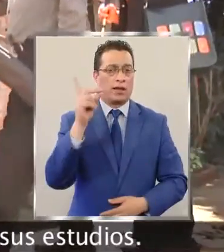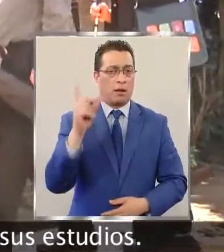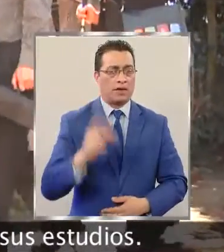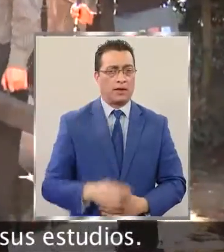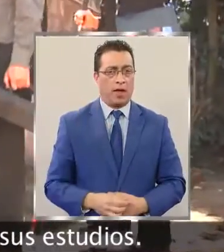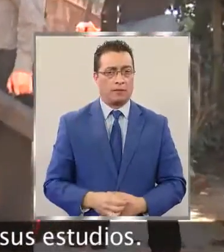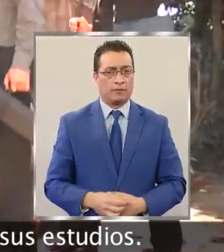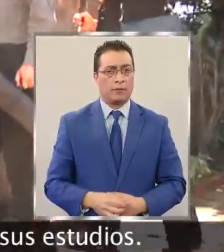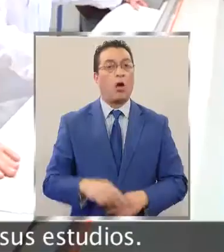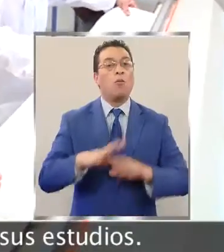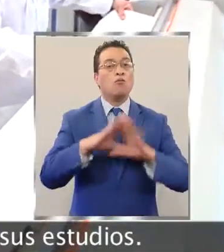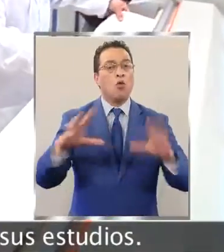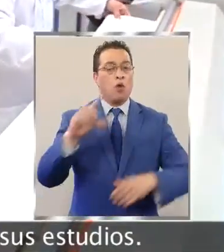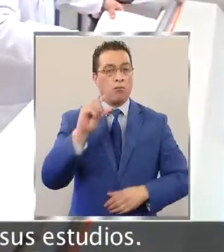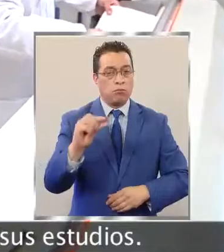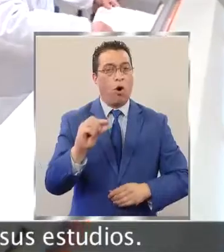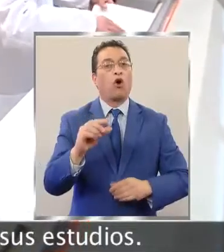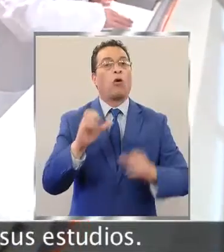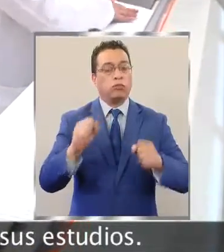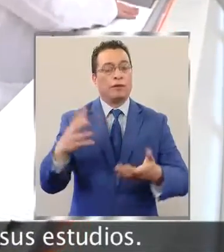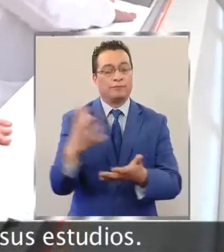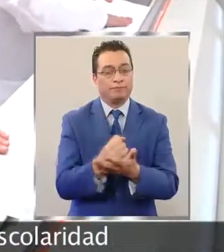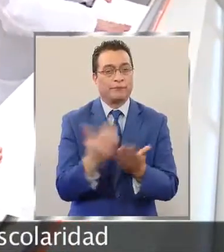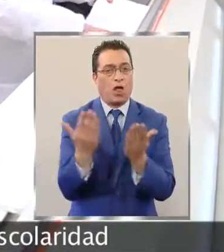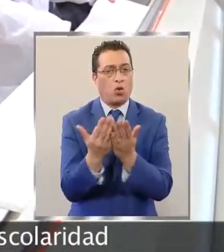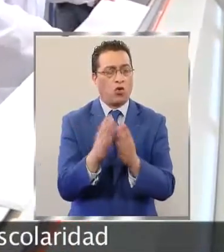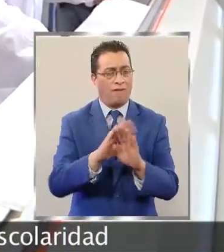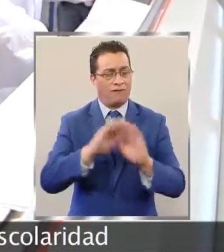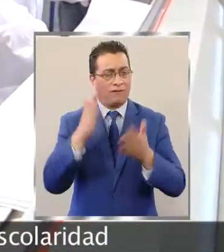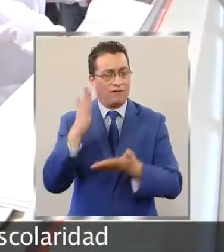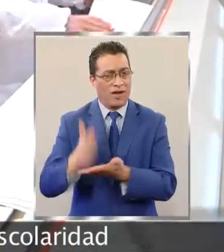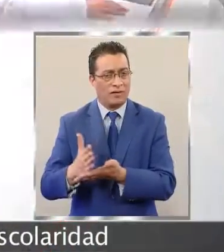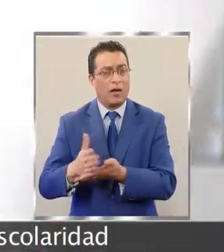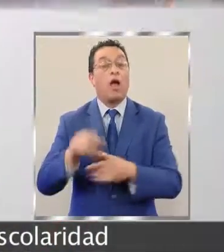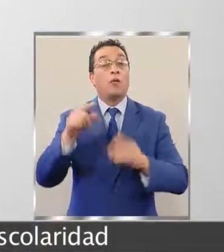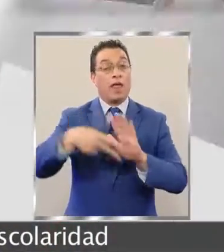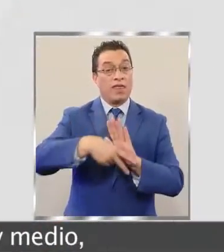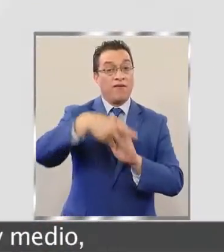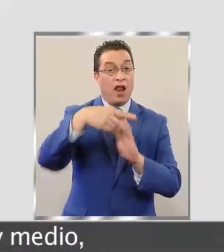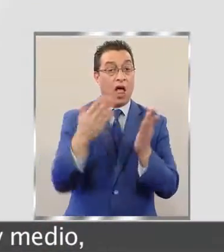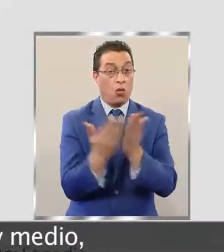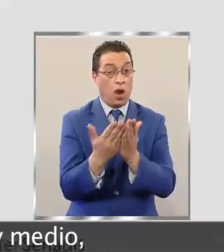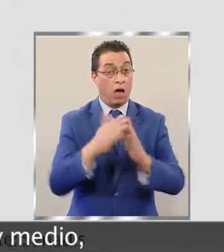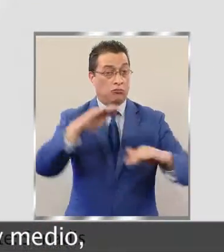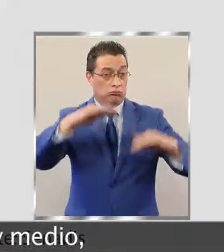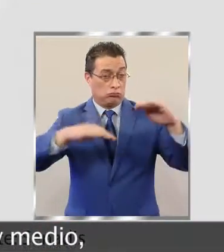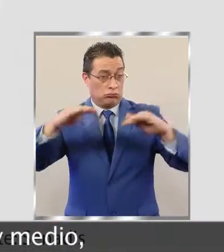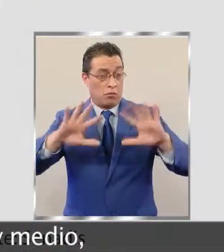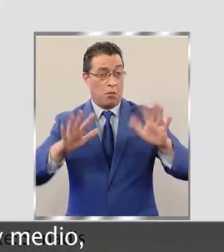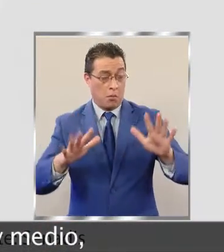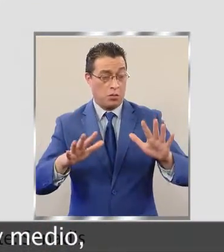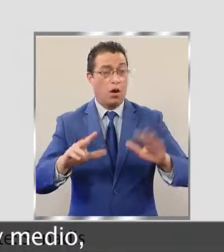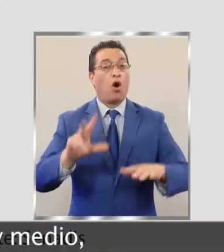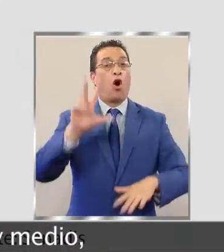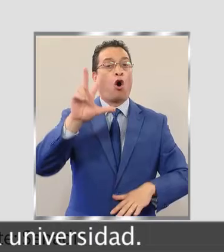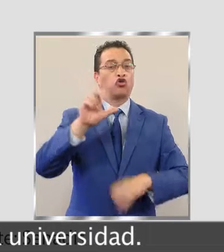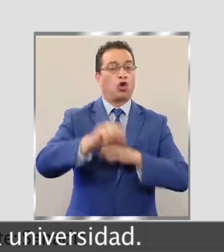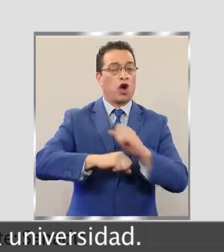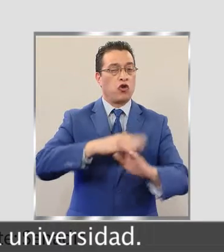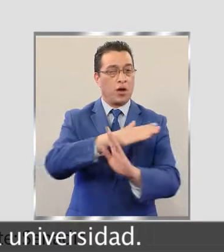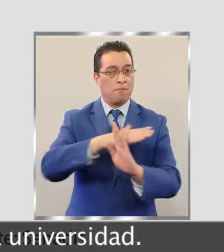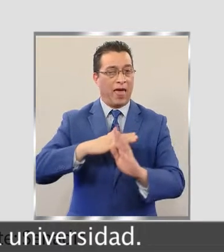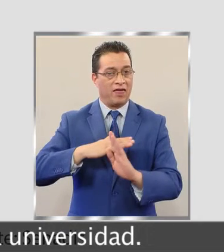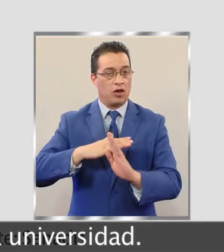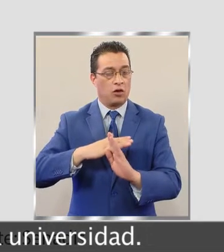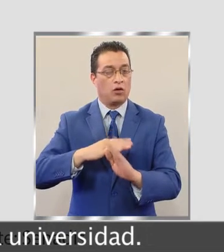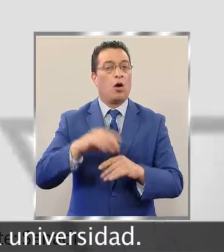y muy pocos logran terminar sus estudios. En promedio, su nivel de escolaridad alcanza solo los ocho años y medio y